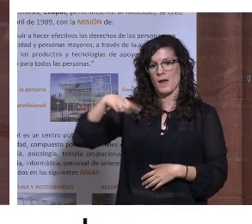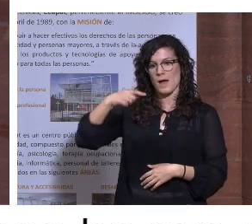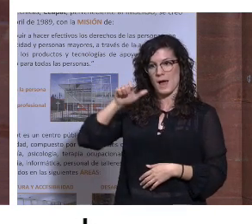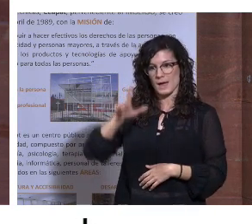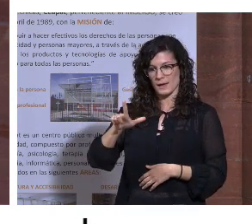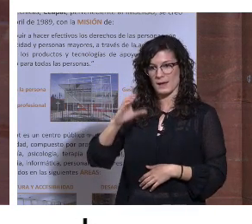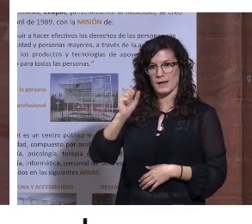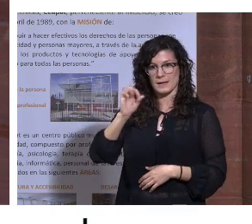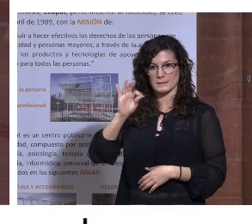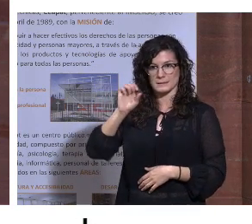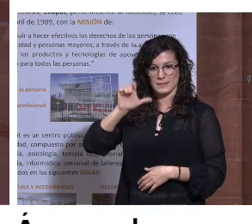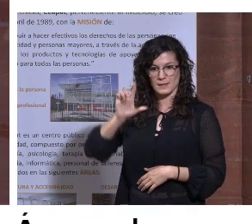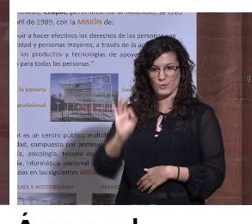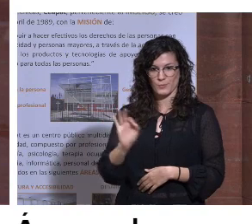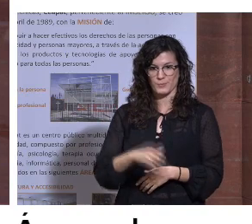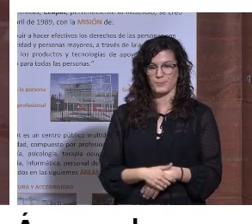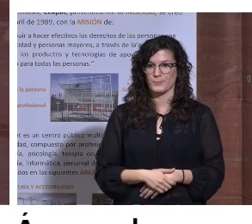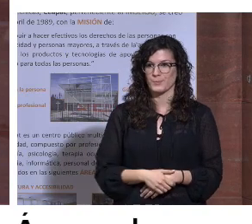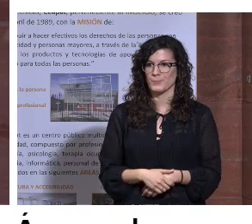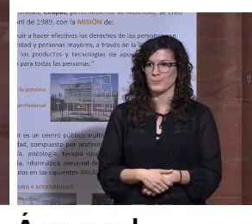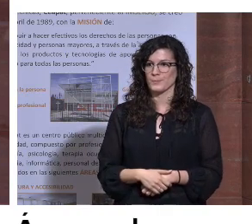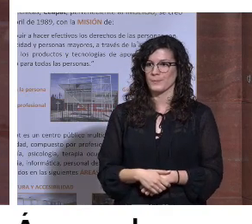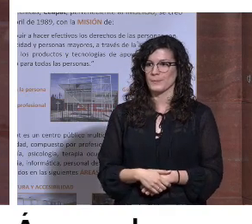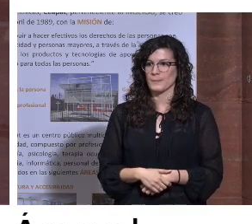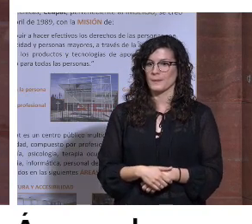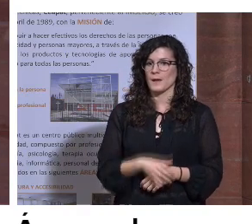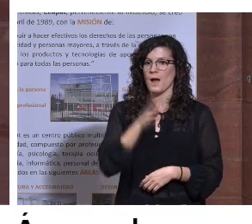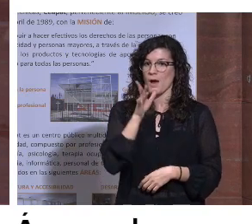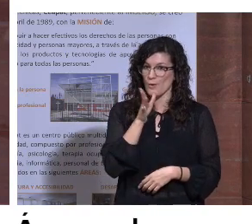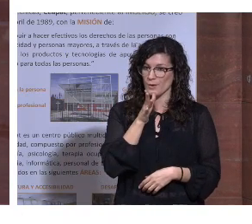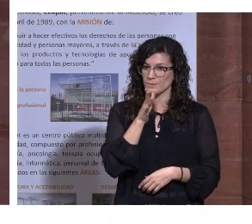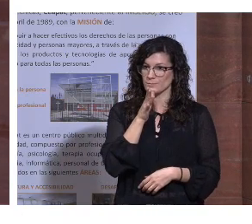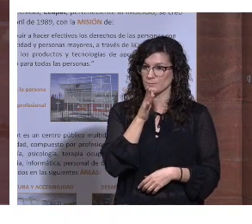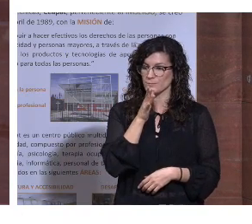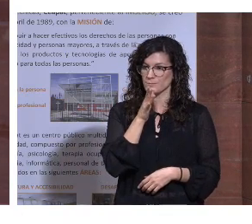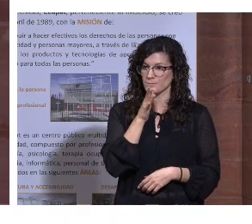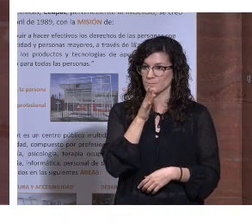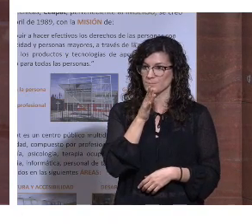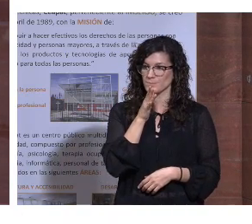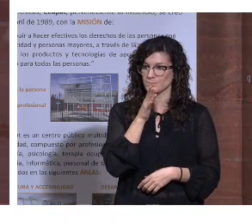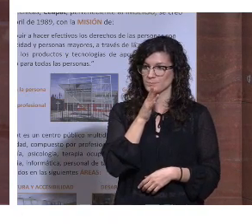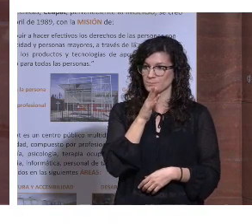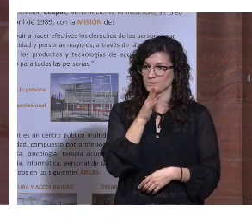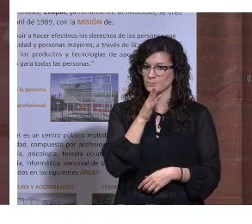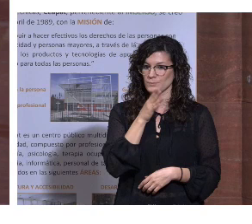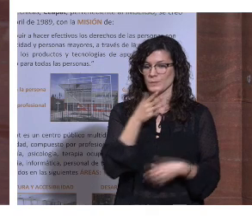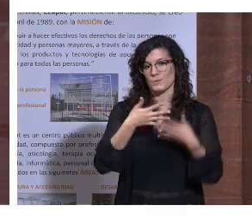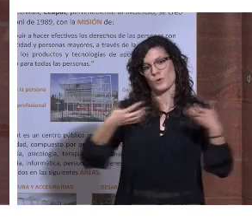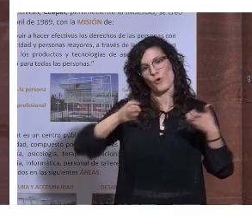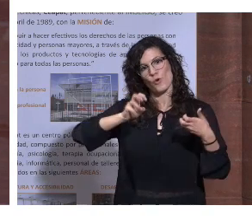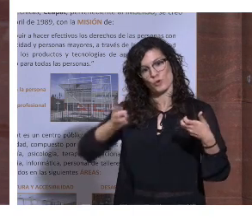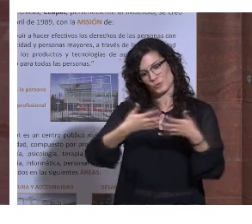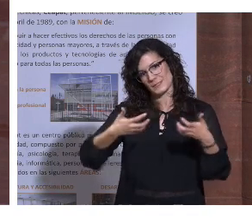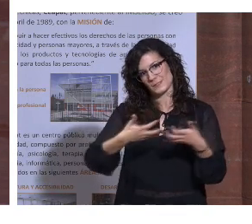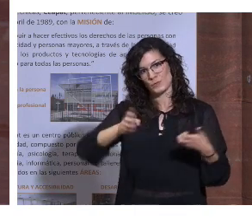Estaba clarísimo que era de Ángel. A continuación, otras que dice así, otro